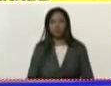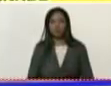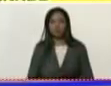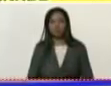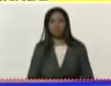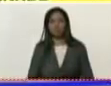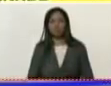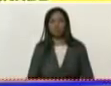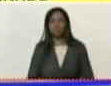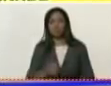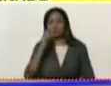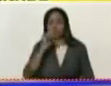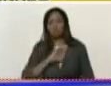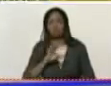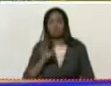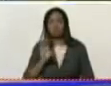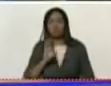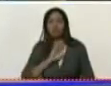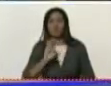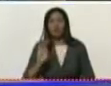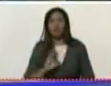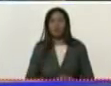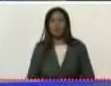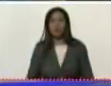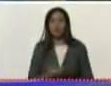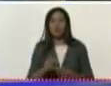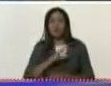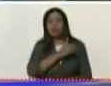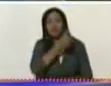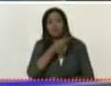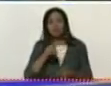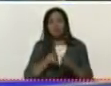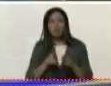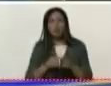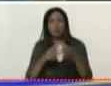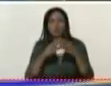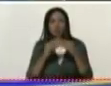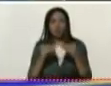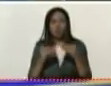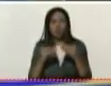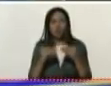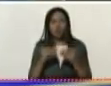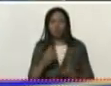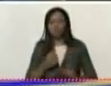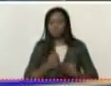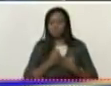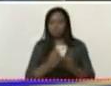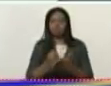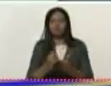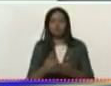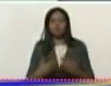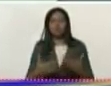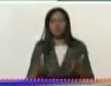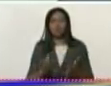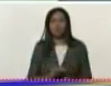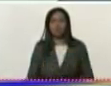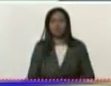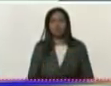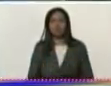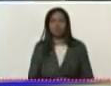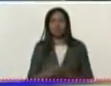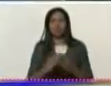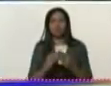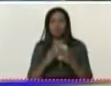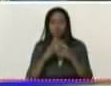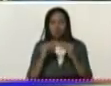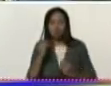a los soldados de la patria, general en jefe, toda mi solidaridad como comandante en jefe, todo el